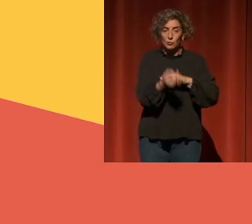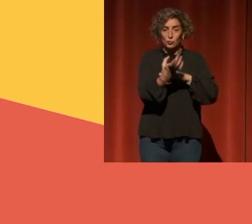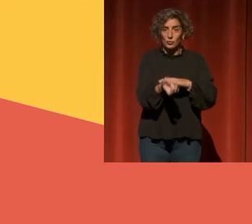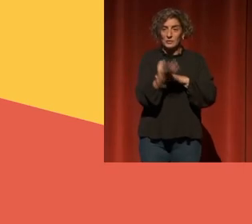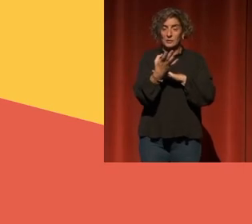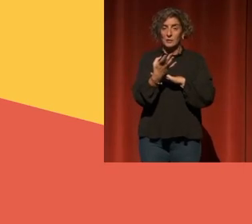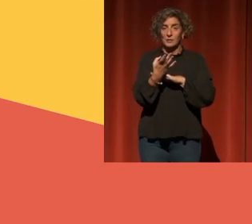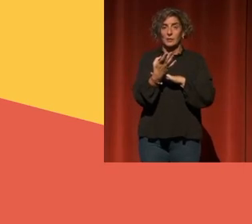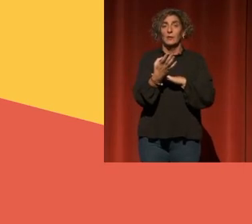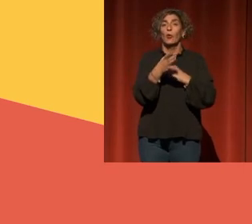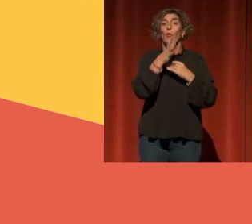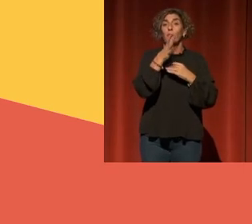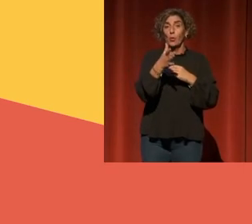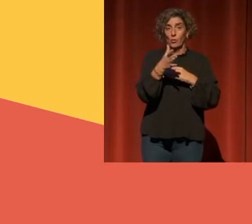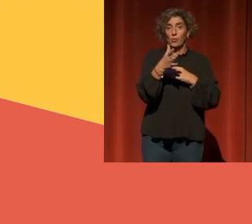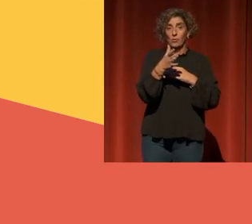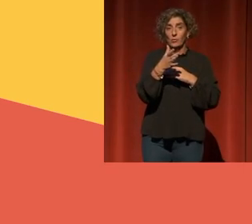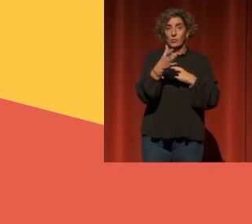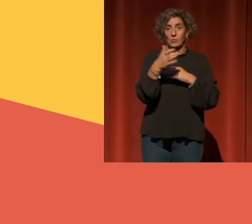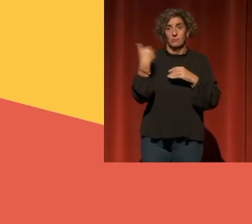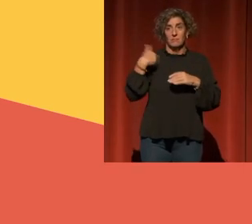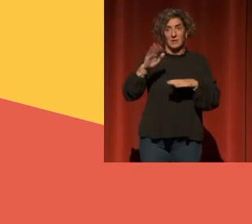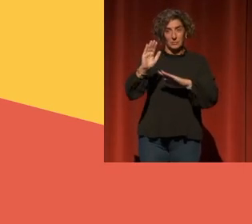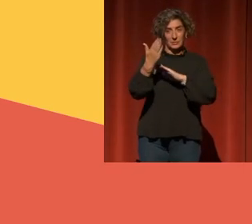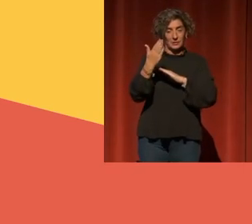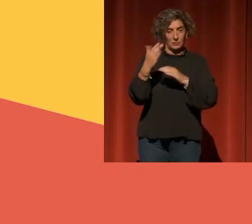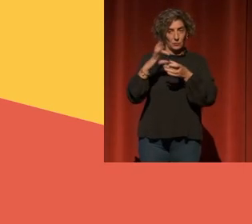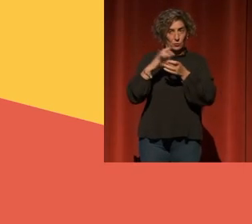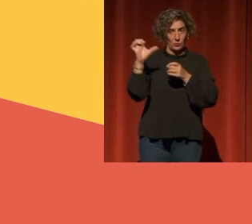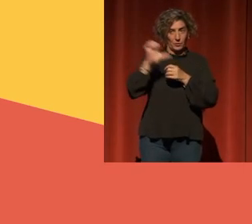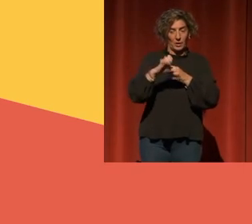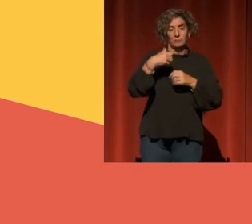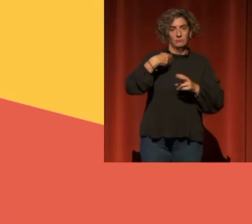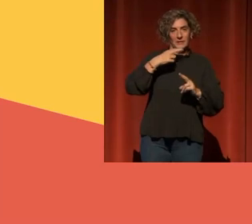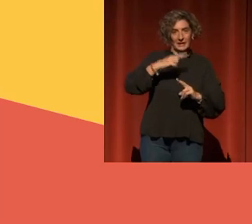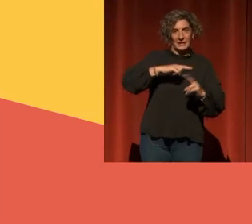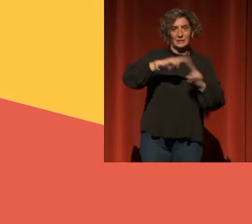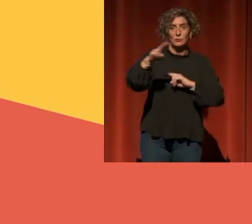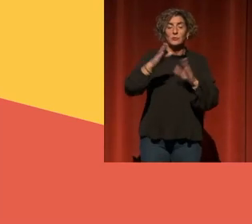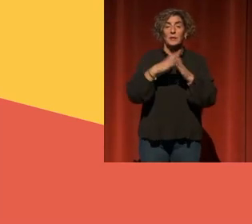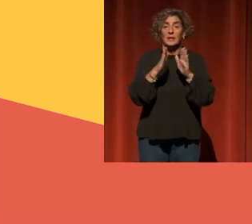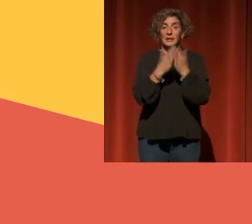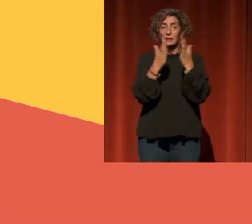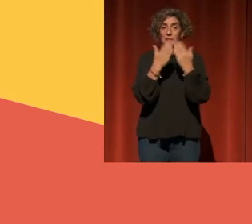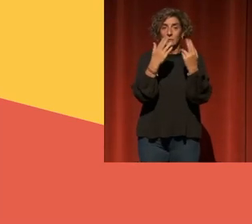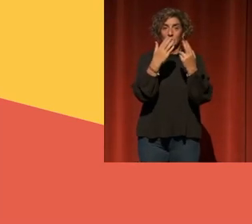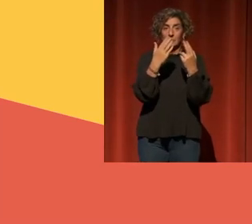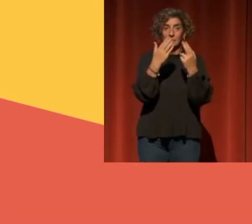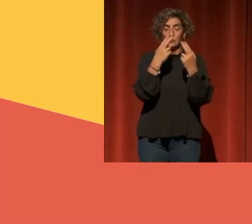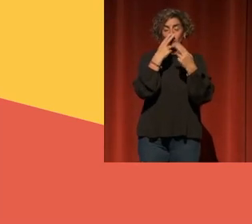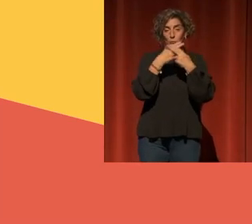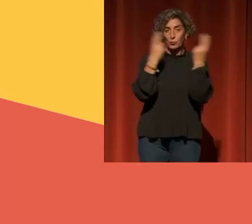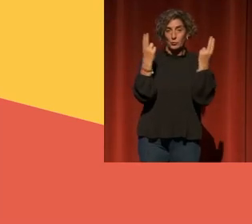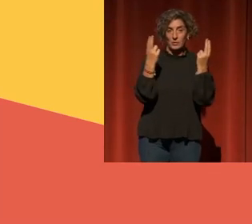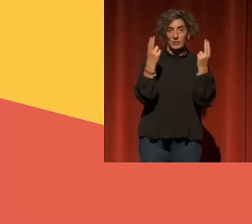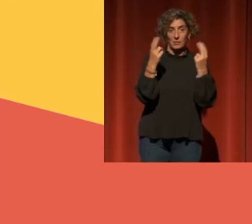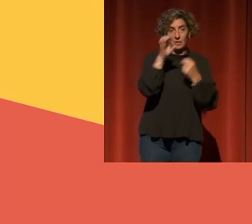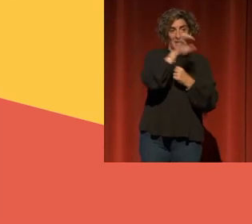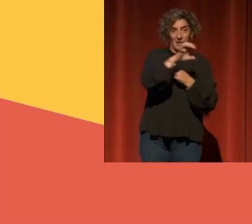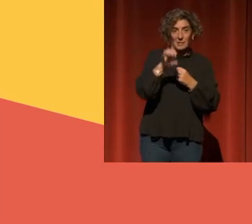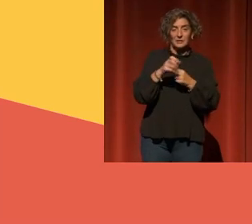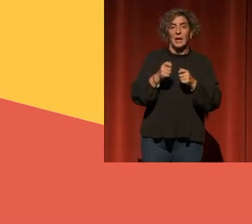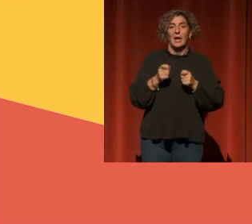respuesta conjunta de la Unión Europea para que las bibliotecas públicas de los países miembros ayudasen a